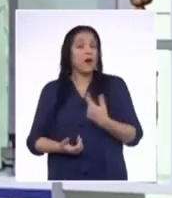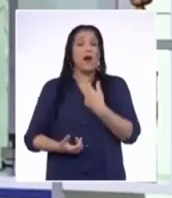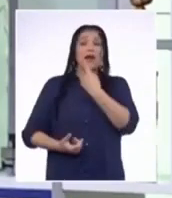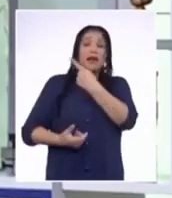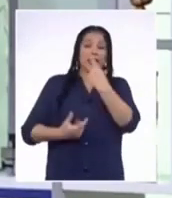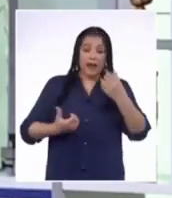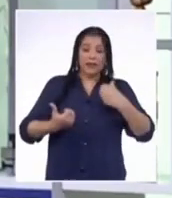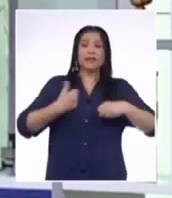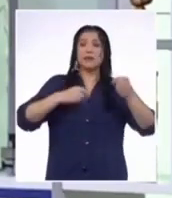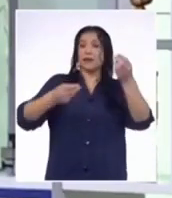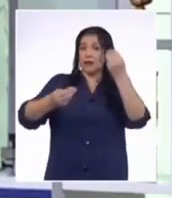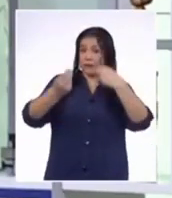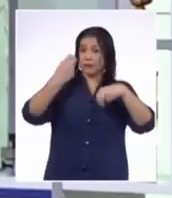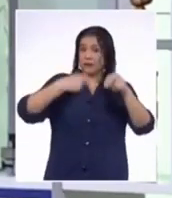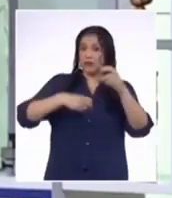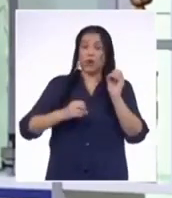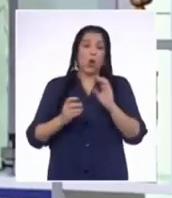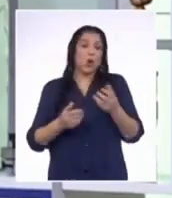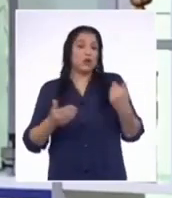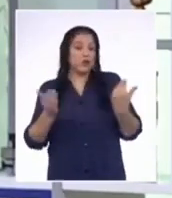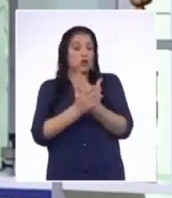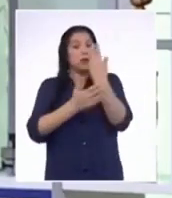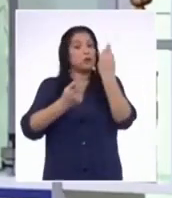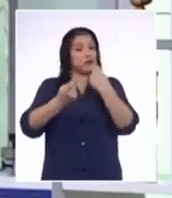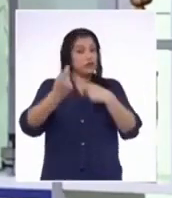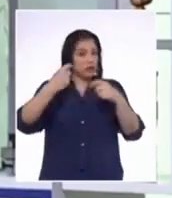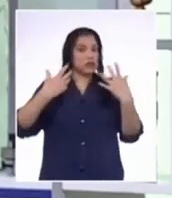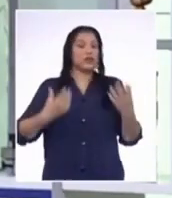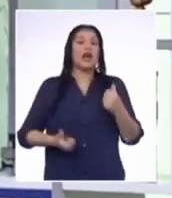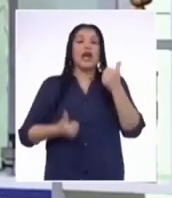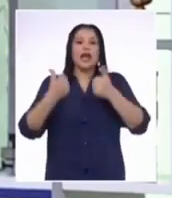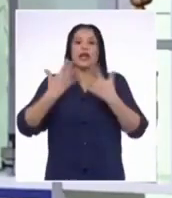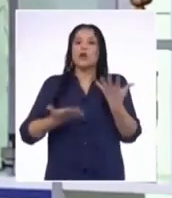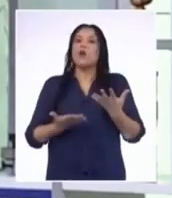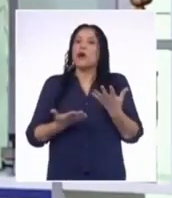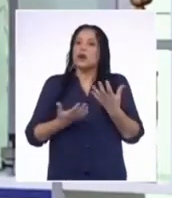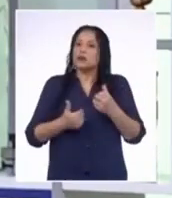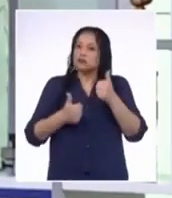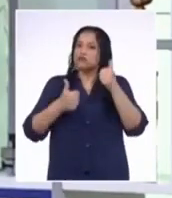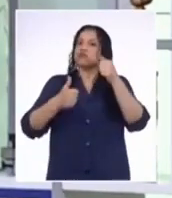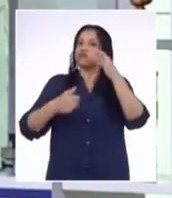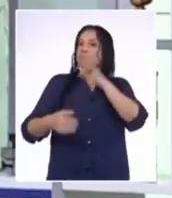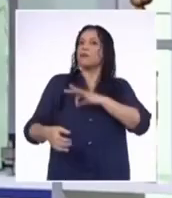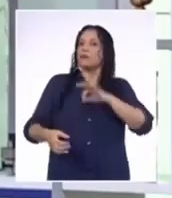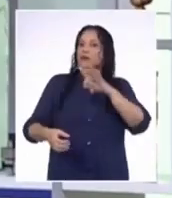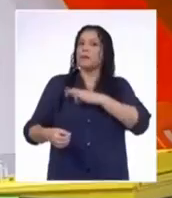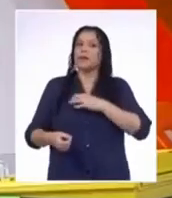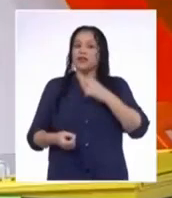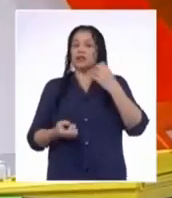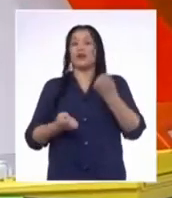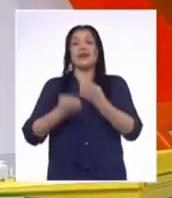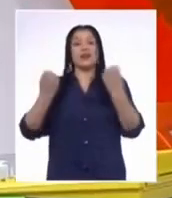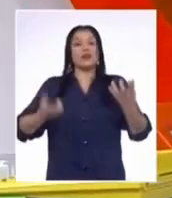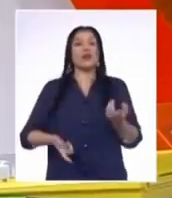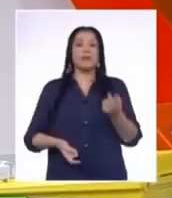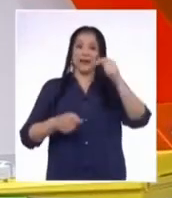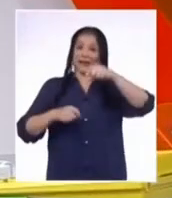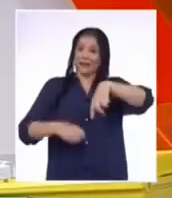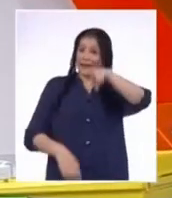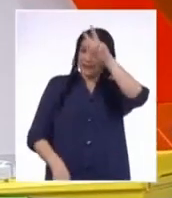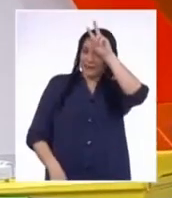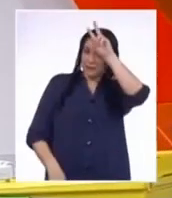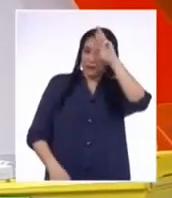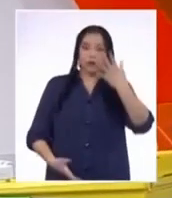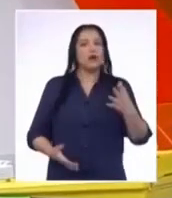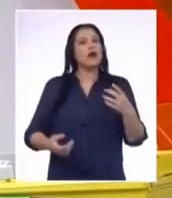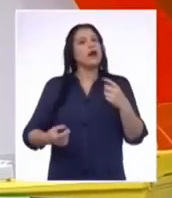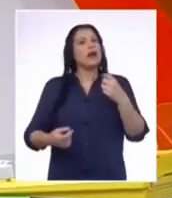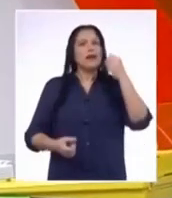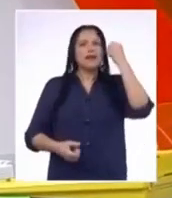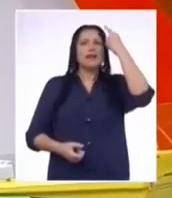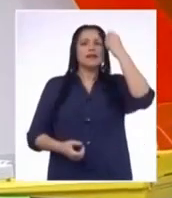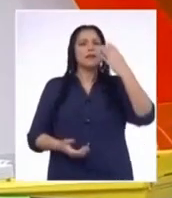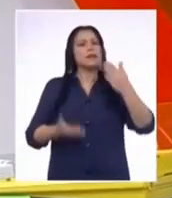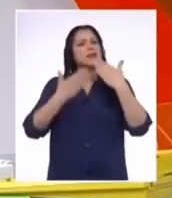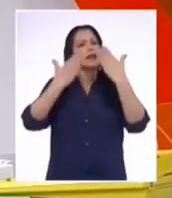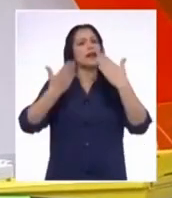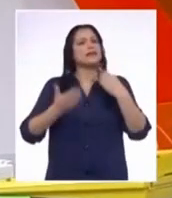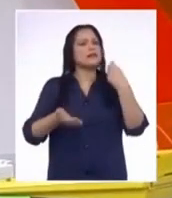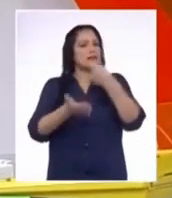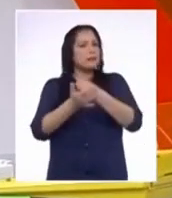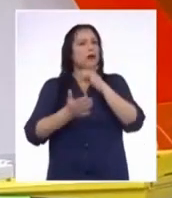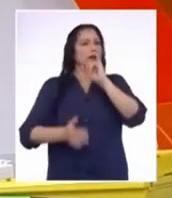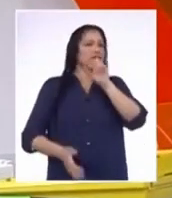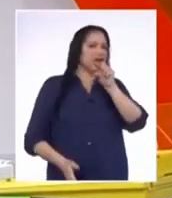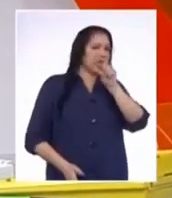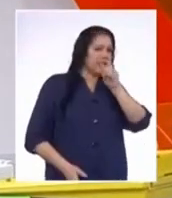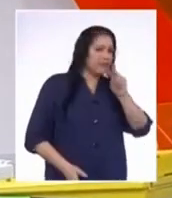actividades comerciales o de emprendimiento y el efecto que causa en la economía de nuestro país. Entendimos que gracias al pago de impuestos,